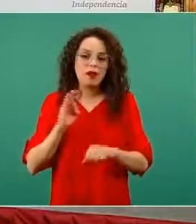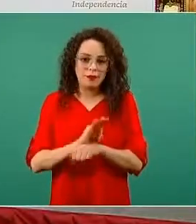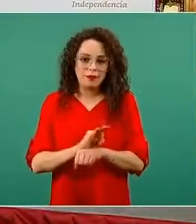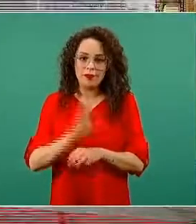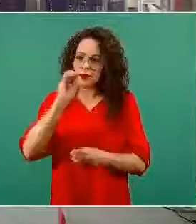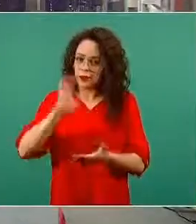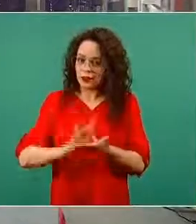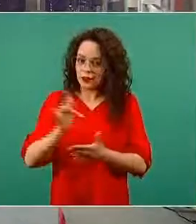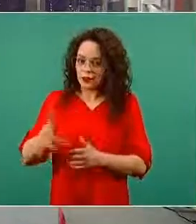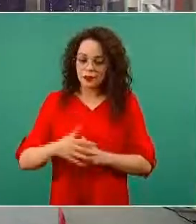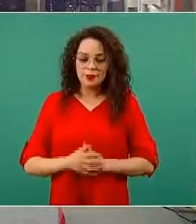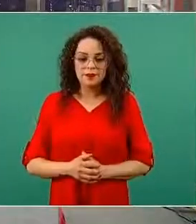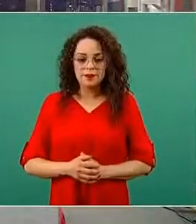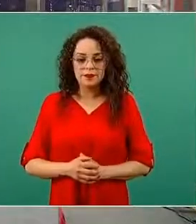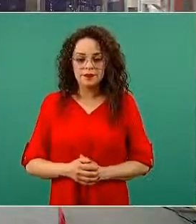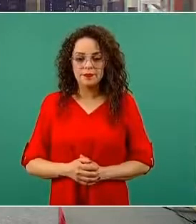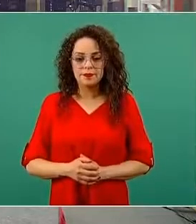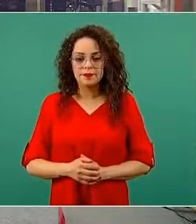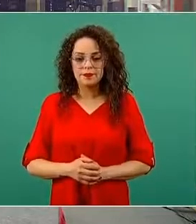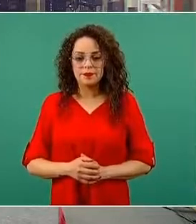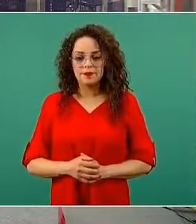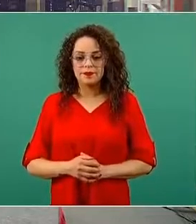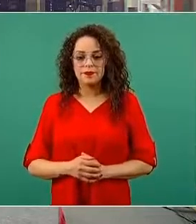gracias. Adelante, por favor.